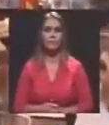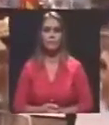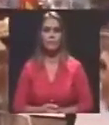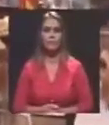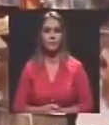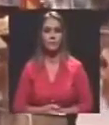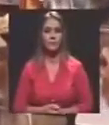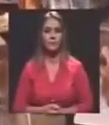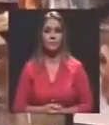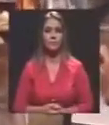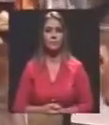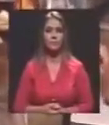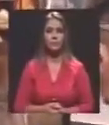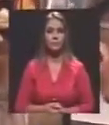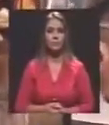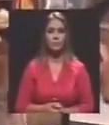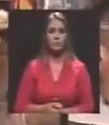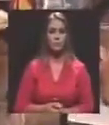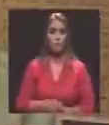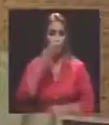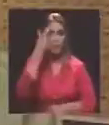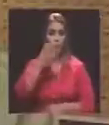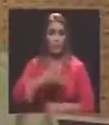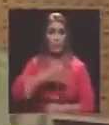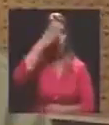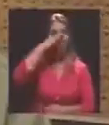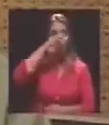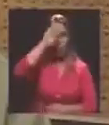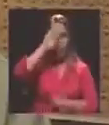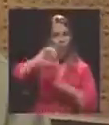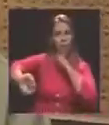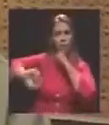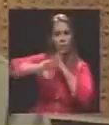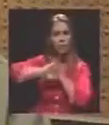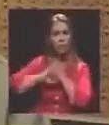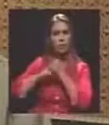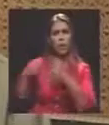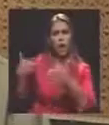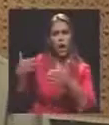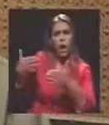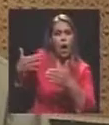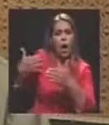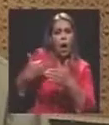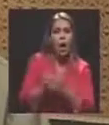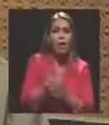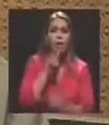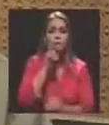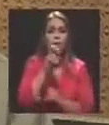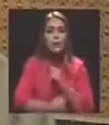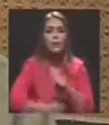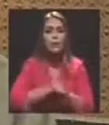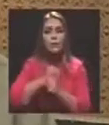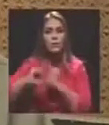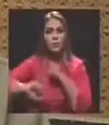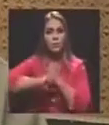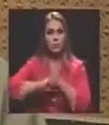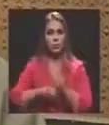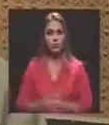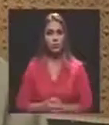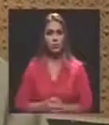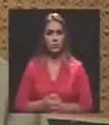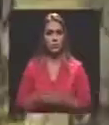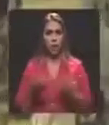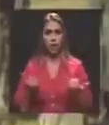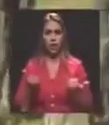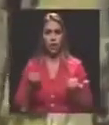justo que Cuba, que lleva ayudando 7 años al proceso de paz en Colombia, ahora la coloquen